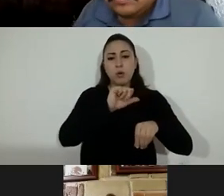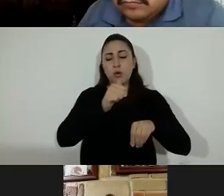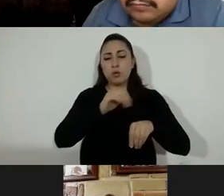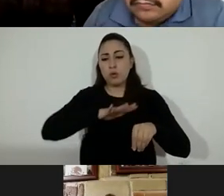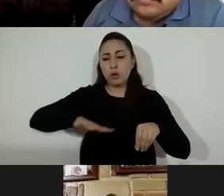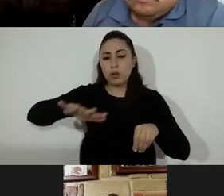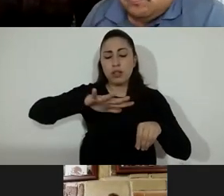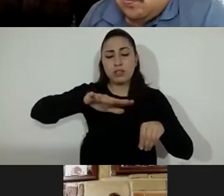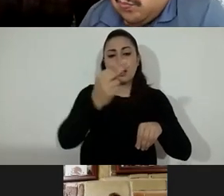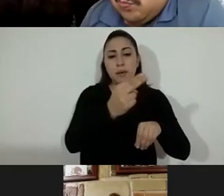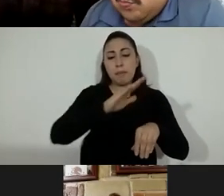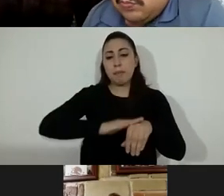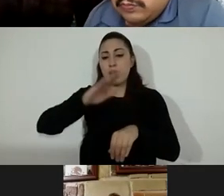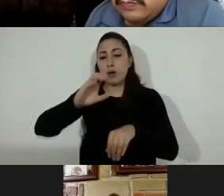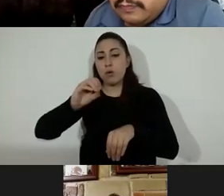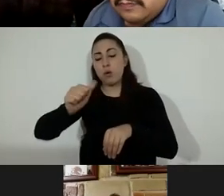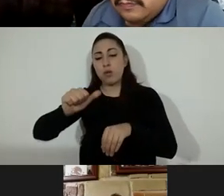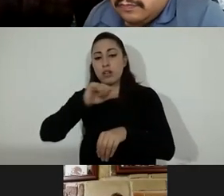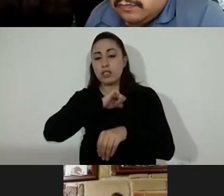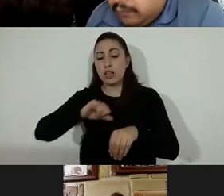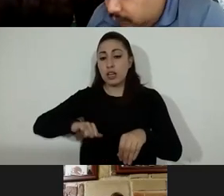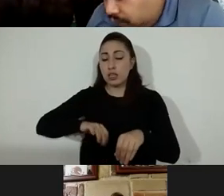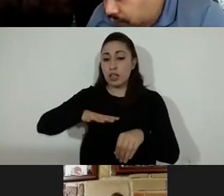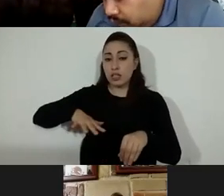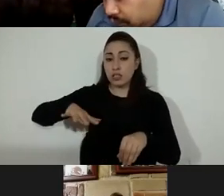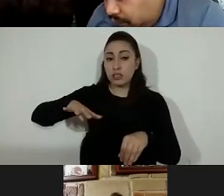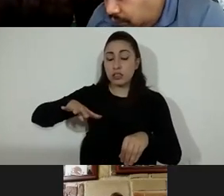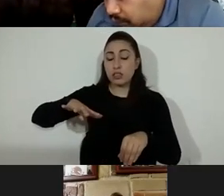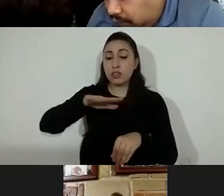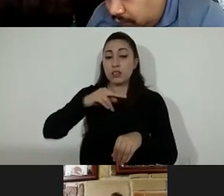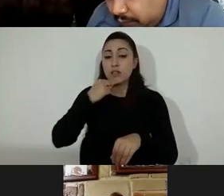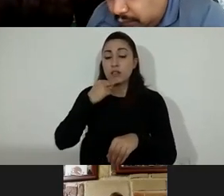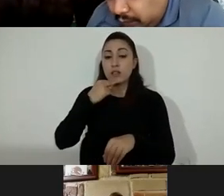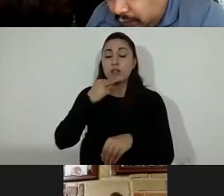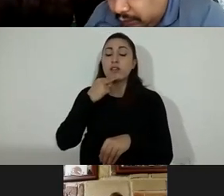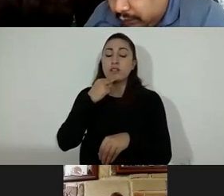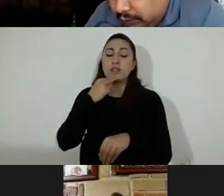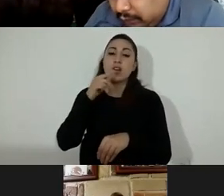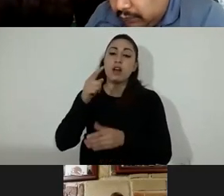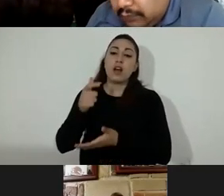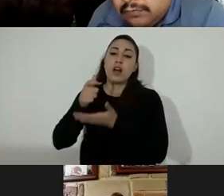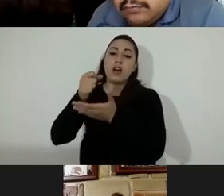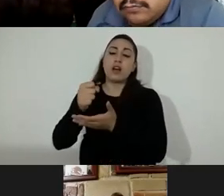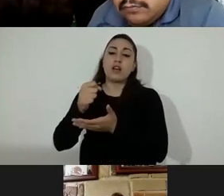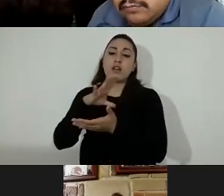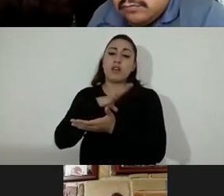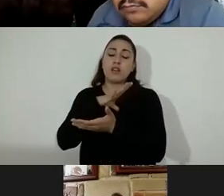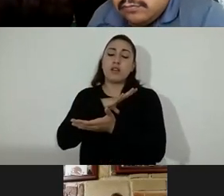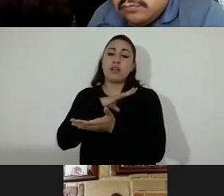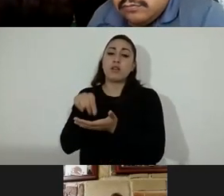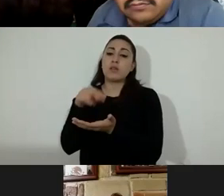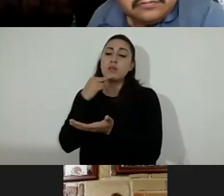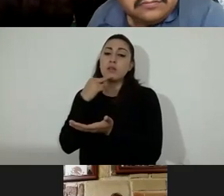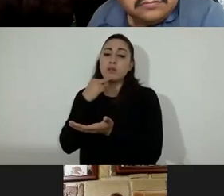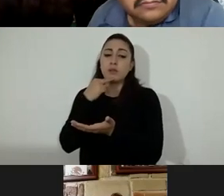colonias o unidades territoriales donde pueda generar esta cuestión de que